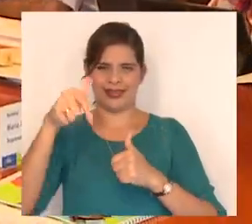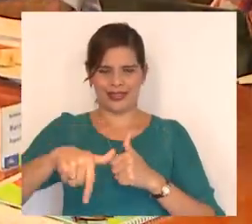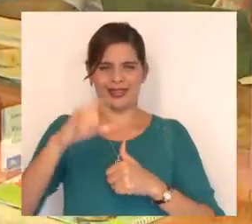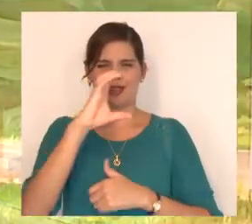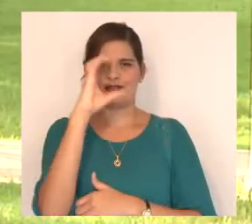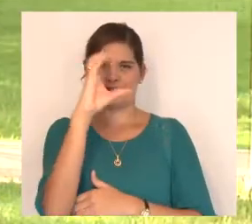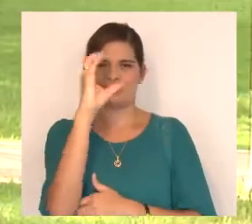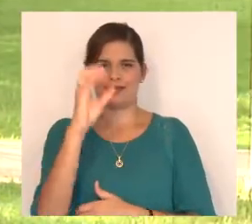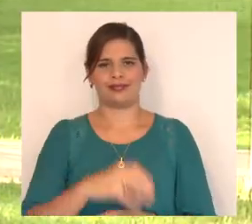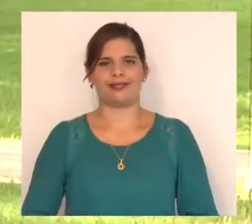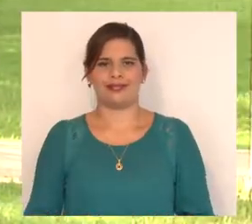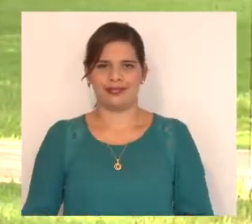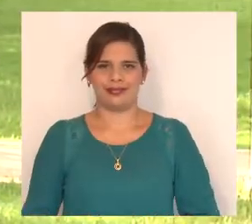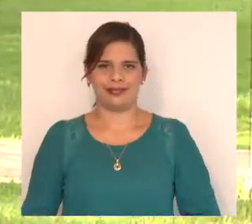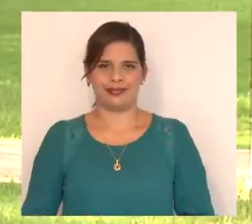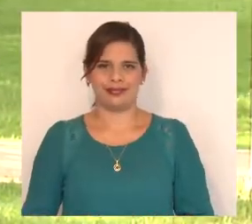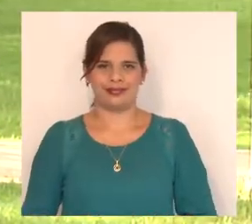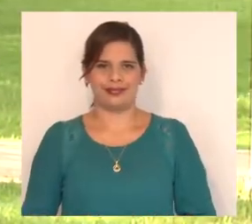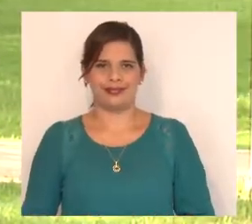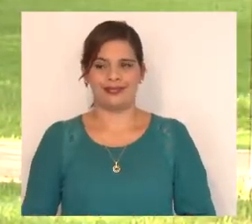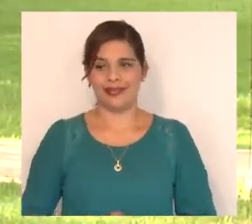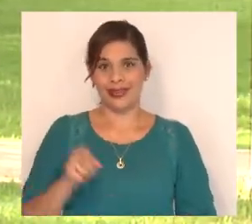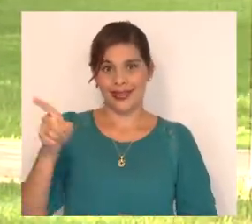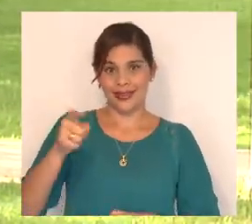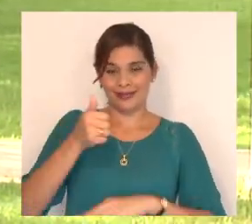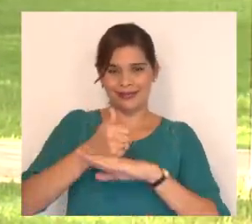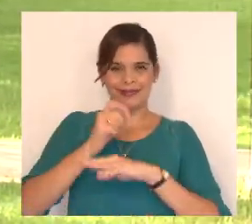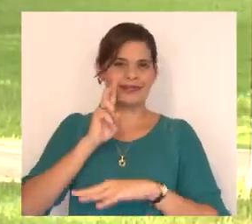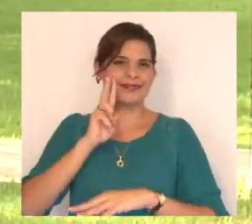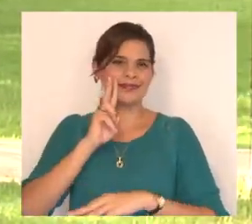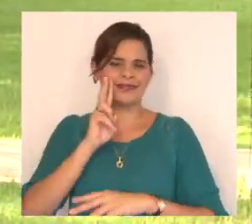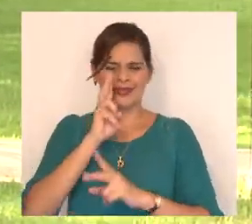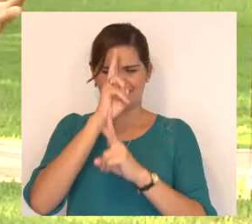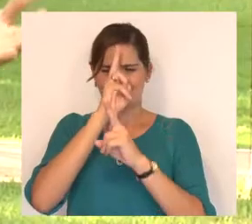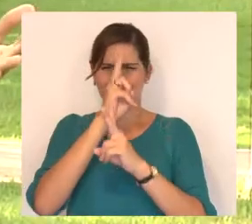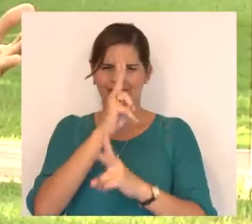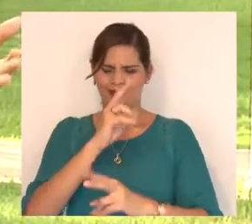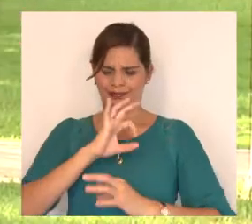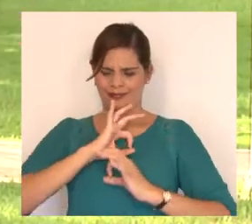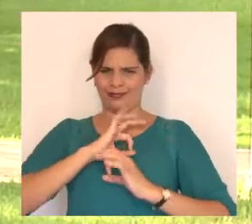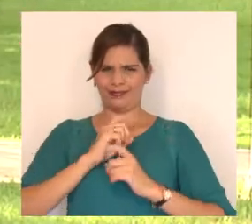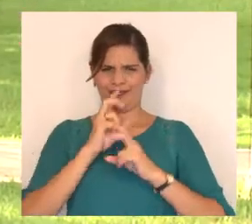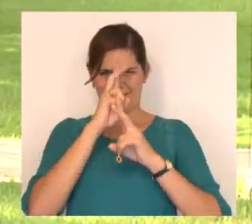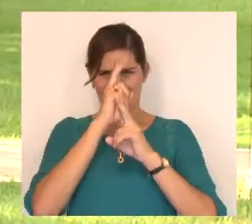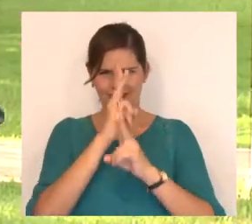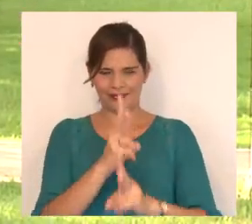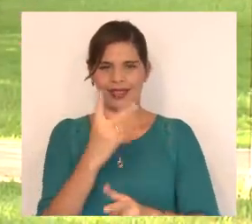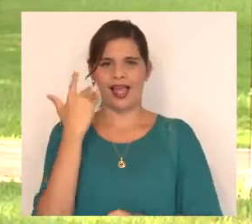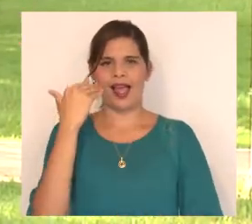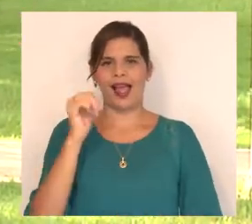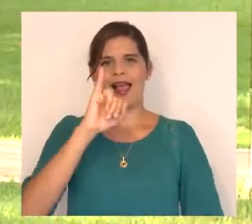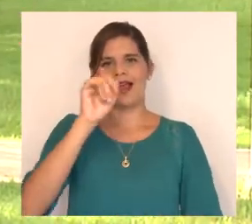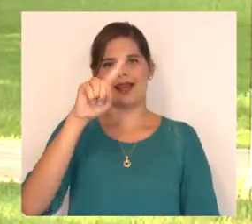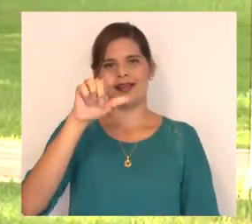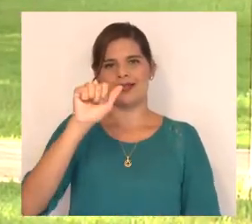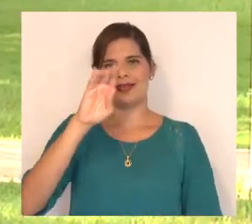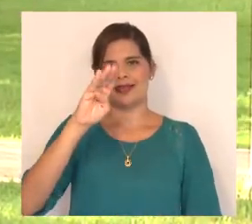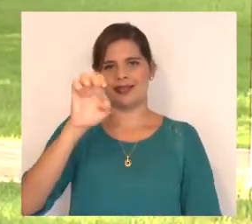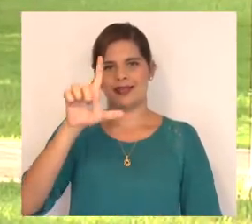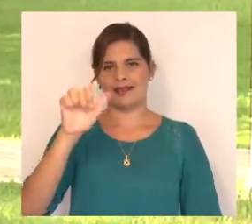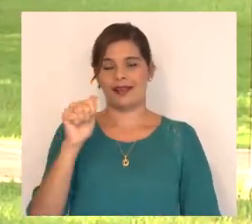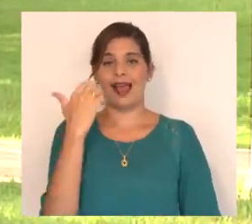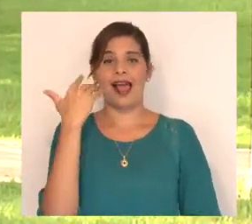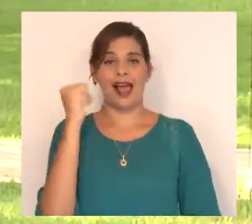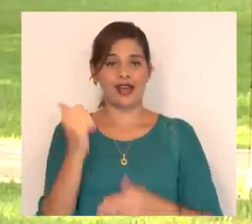el país. Nuestro rector Pablo Vera Salazar condecoró con la medalla al mérito y la excelencia cultural a Isabela Margarita Vargas Mozo,